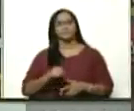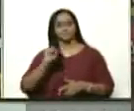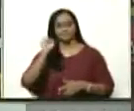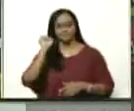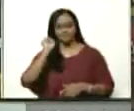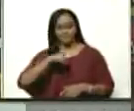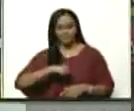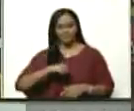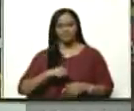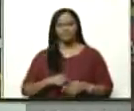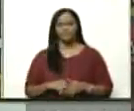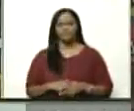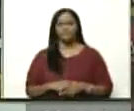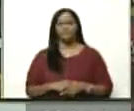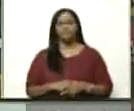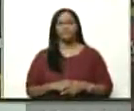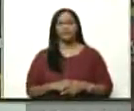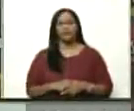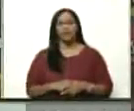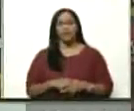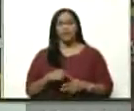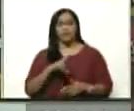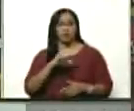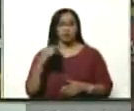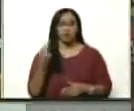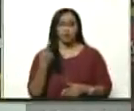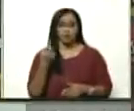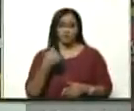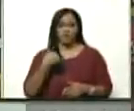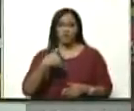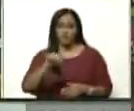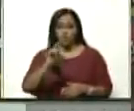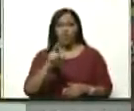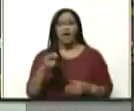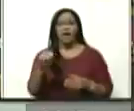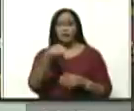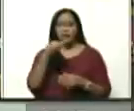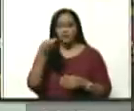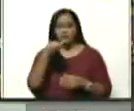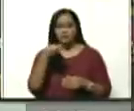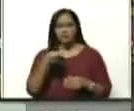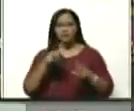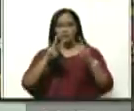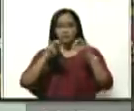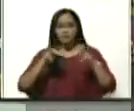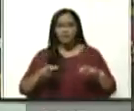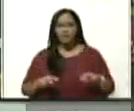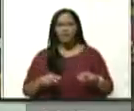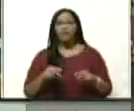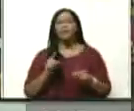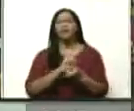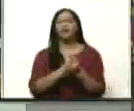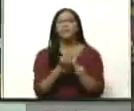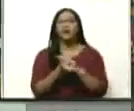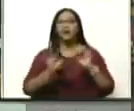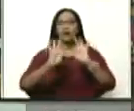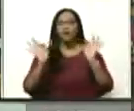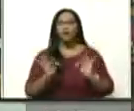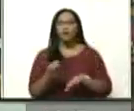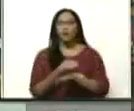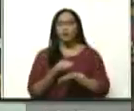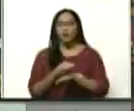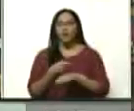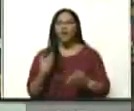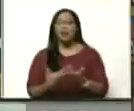Claro que sí. Y no solo vamos a revisar, sino que debemos cambiar la forma de gobernar. El partido ahora se convierte,